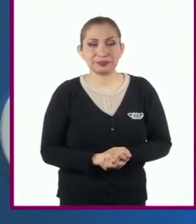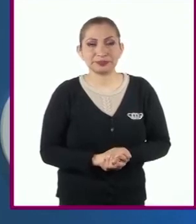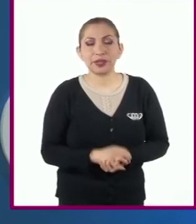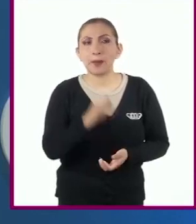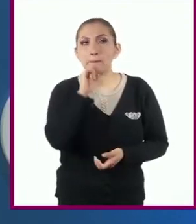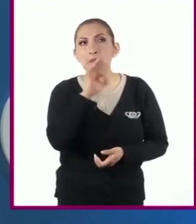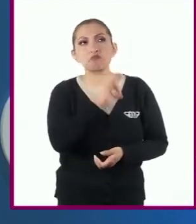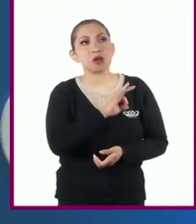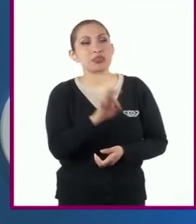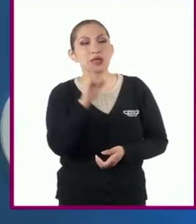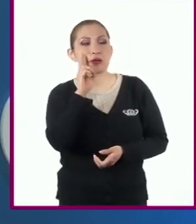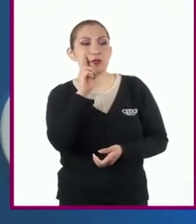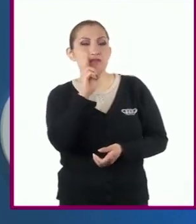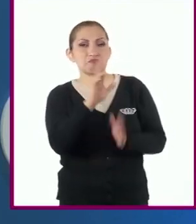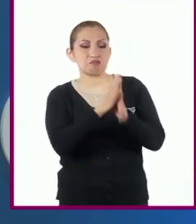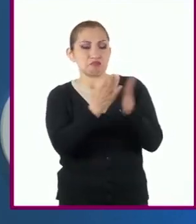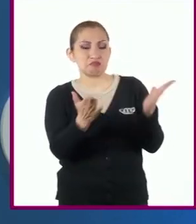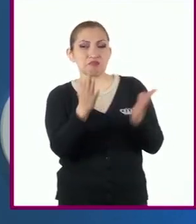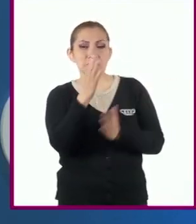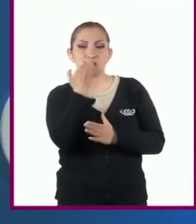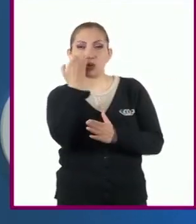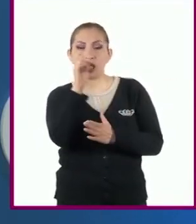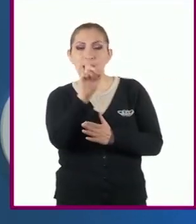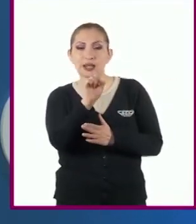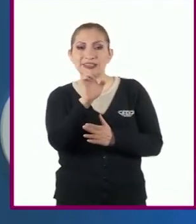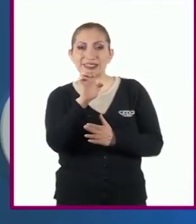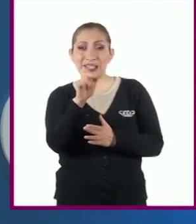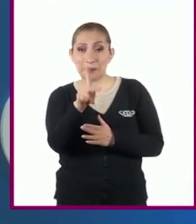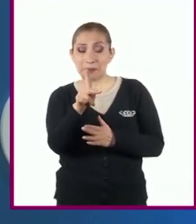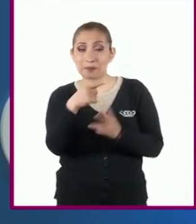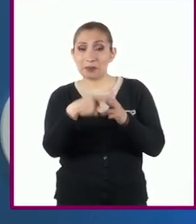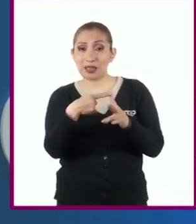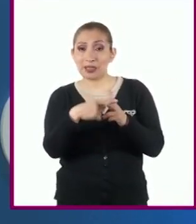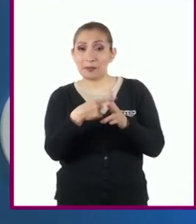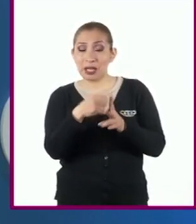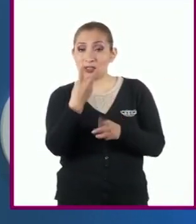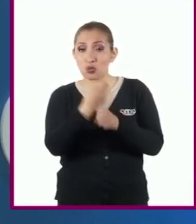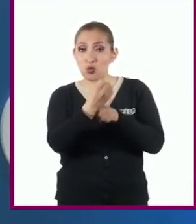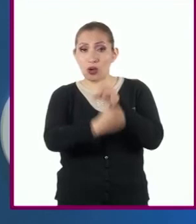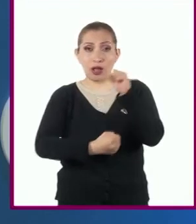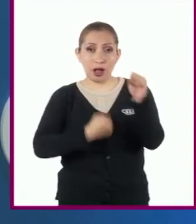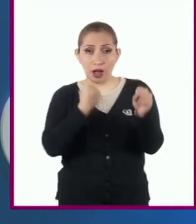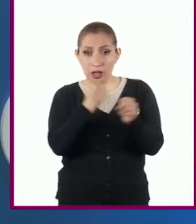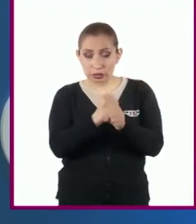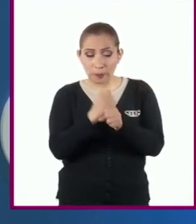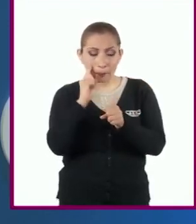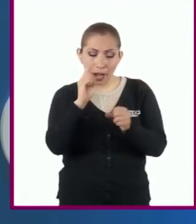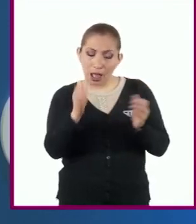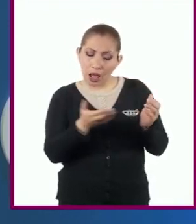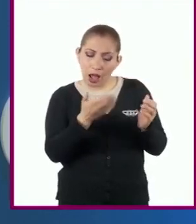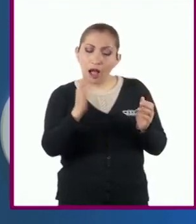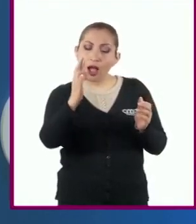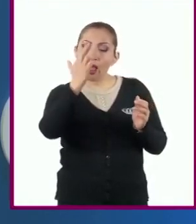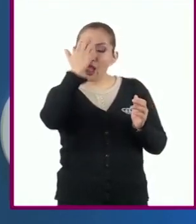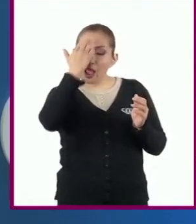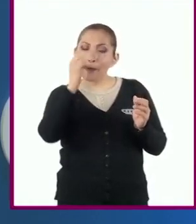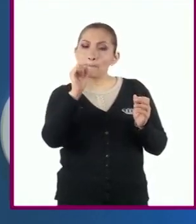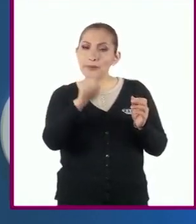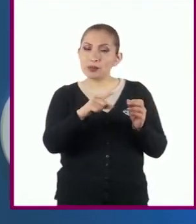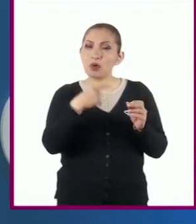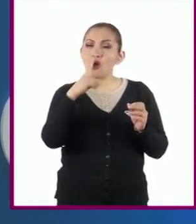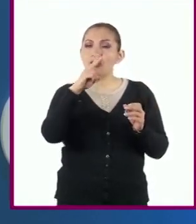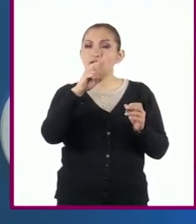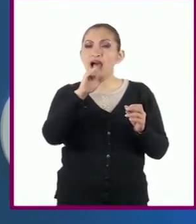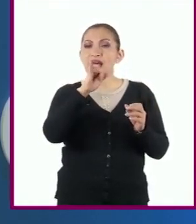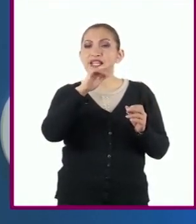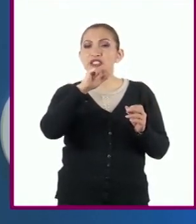También pueden consultar su libro de texto gratuito de matemáticas de segundo grado para repasar lo referente a la